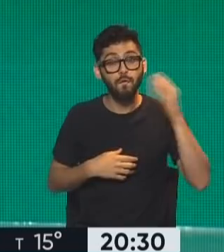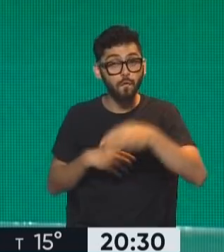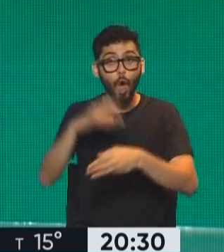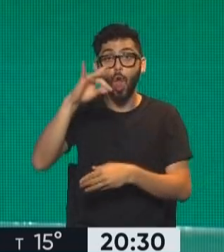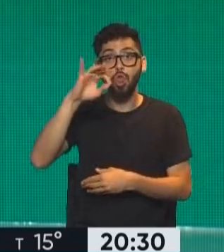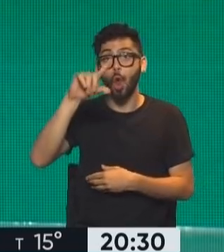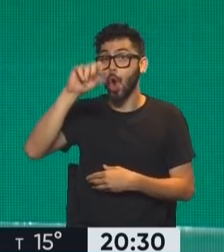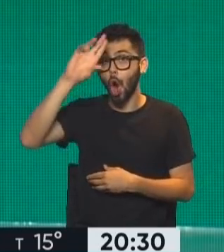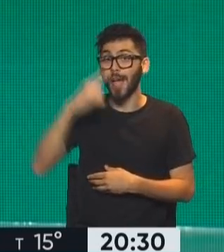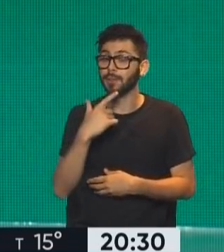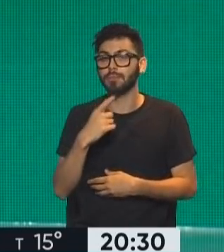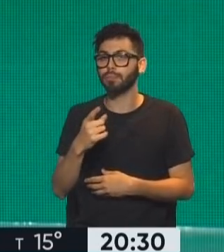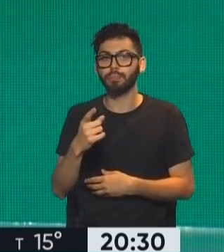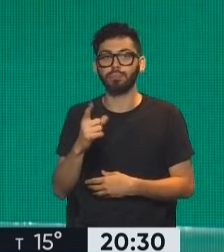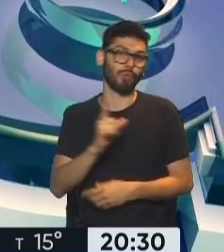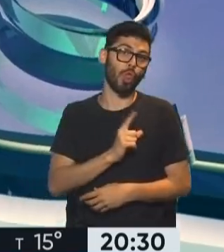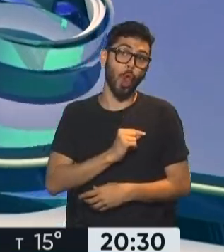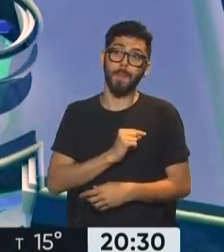el informe y nos quedamos hablando del tema.